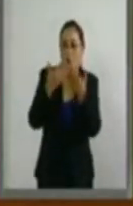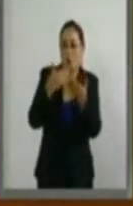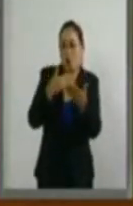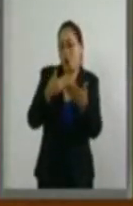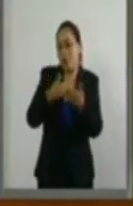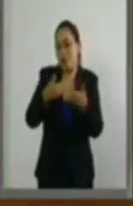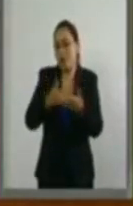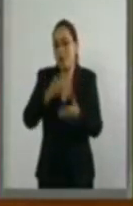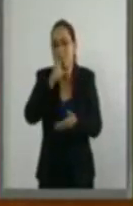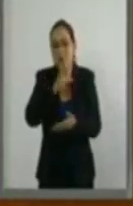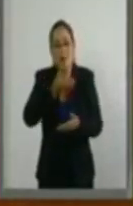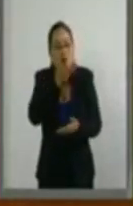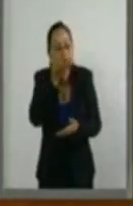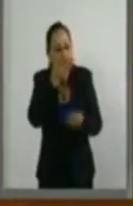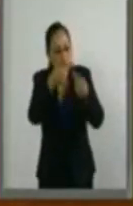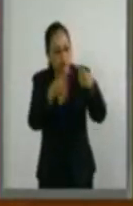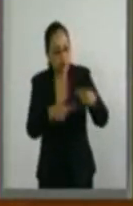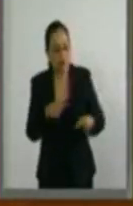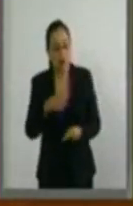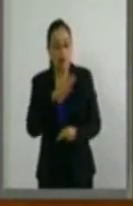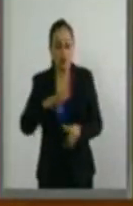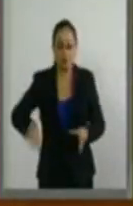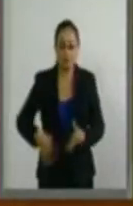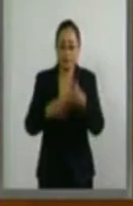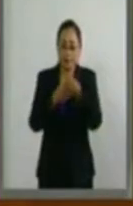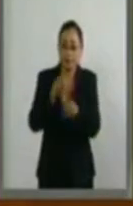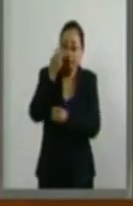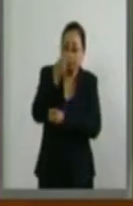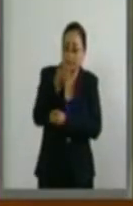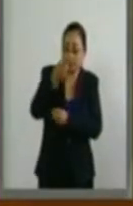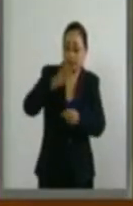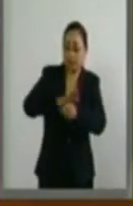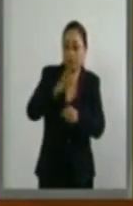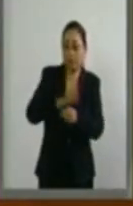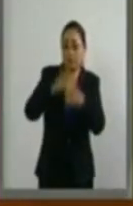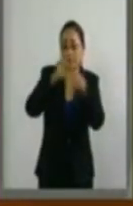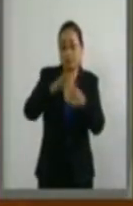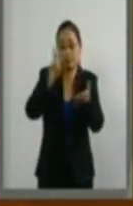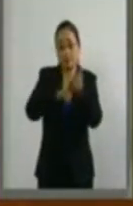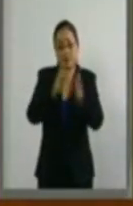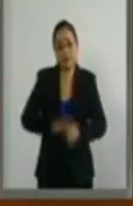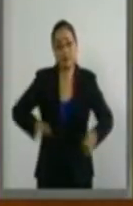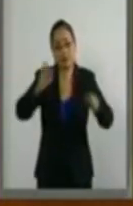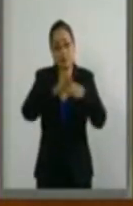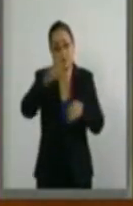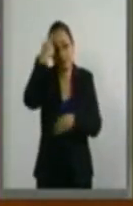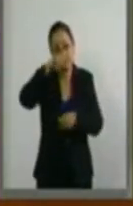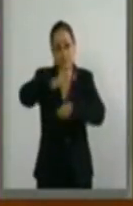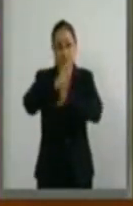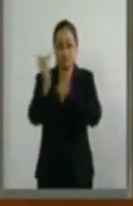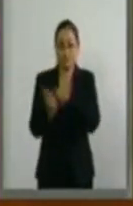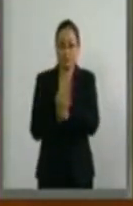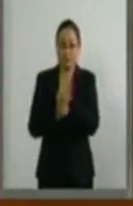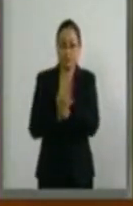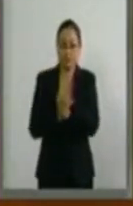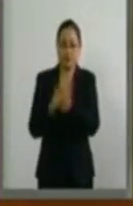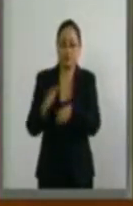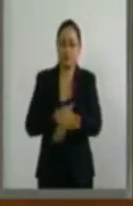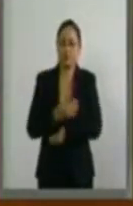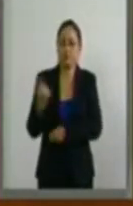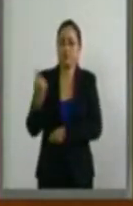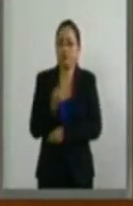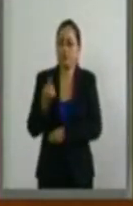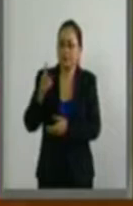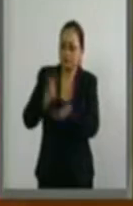El conjunto de estos elementos tiene una gran relevancia para la nación, toda vez que revisten